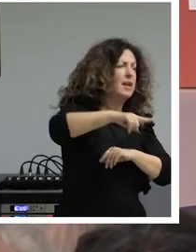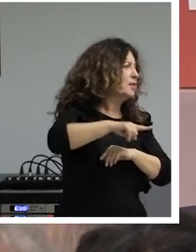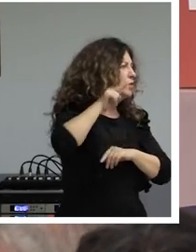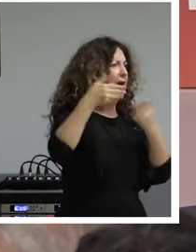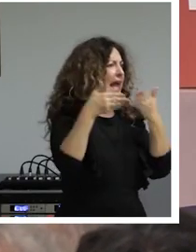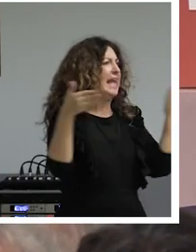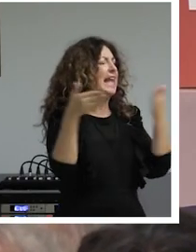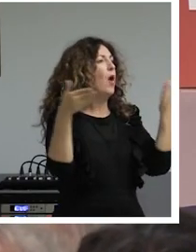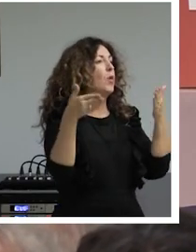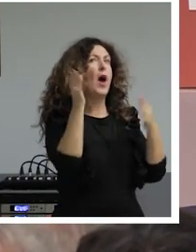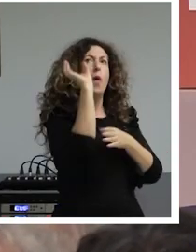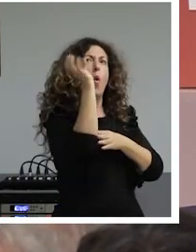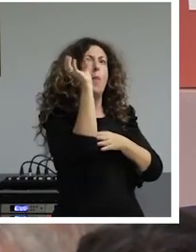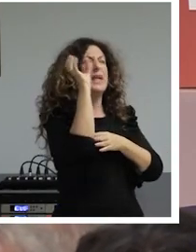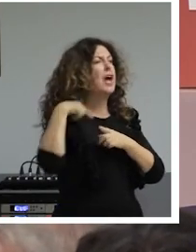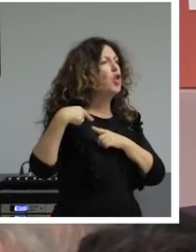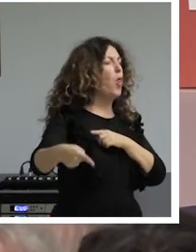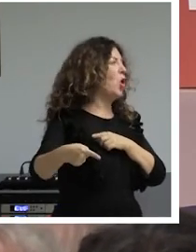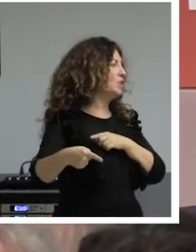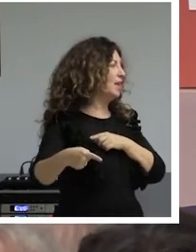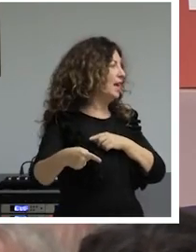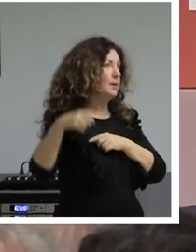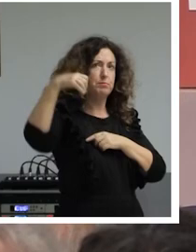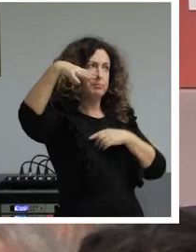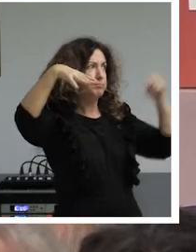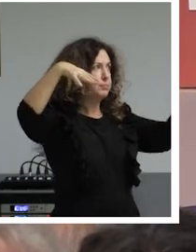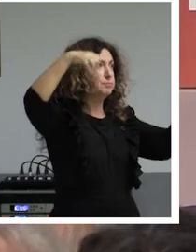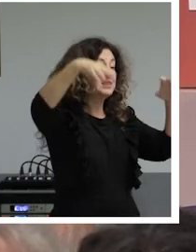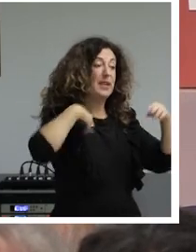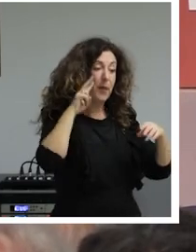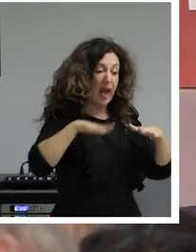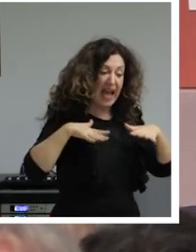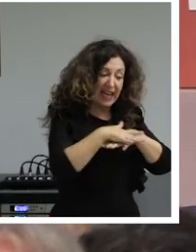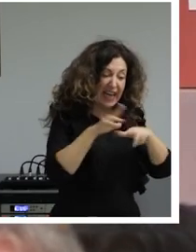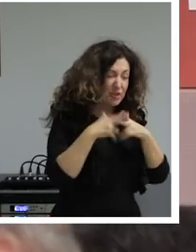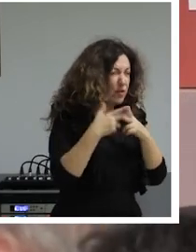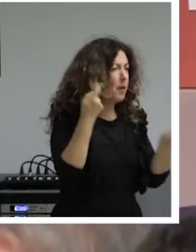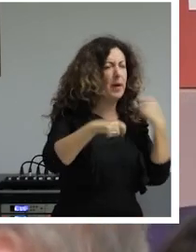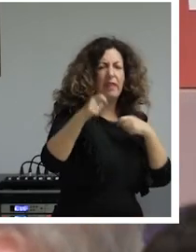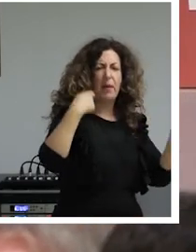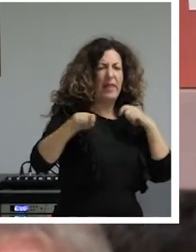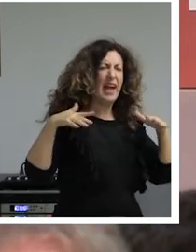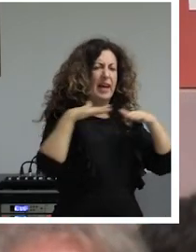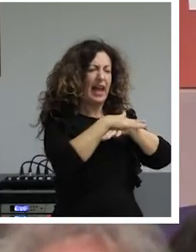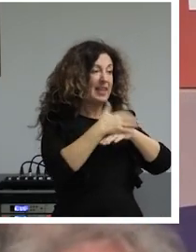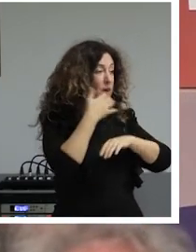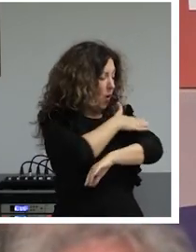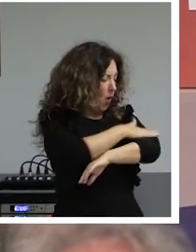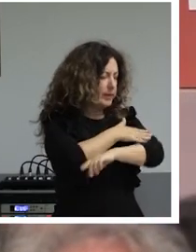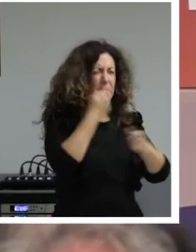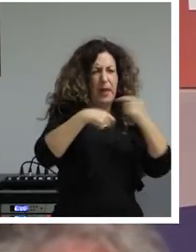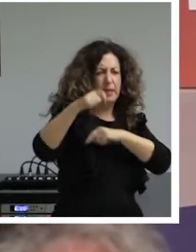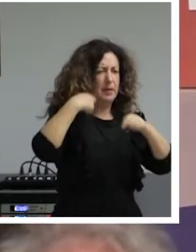el otro día estoy viendo aquí Habana de Rivas y me decían esto cuando gobernamos no ahora que estamos gobernando me decían es que